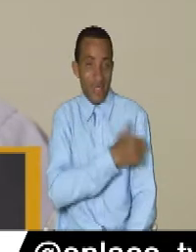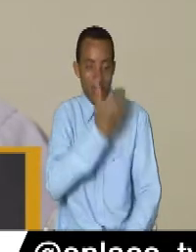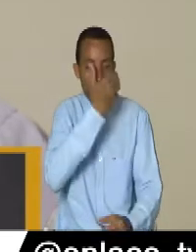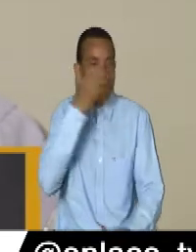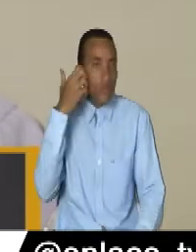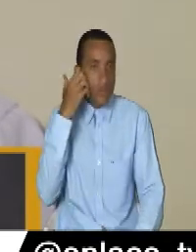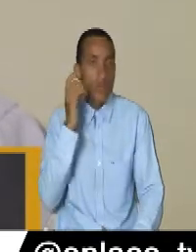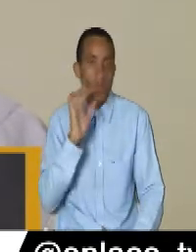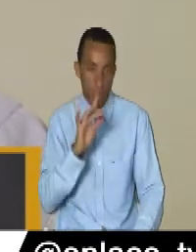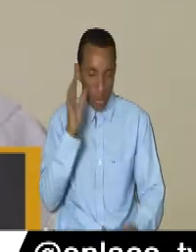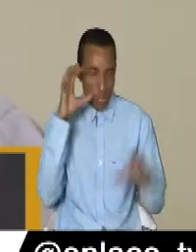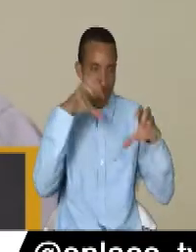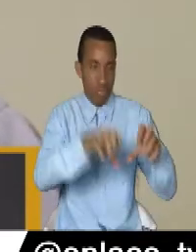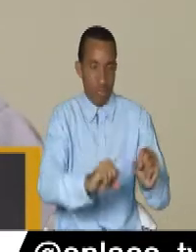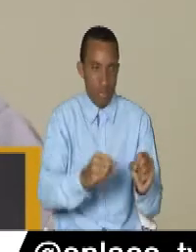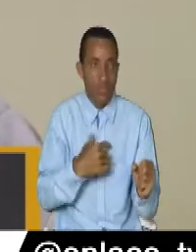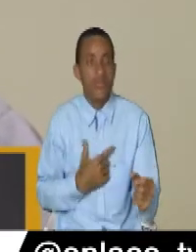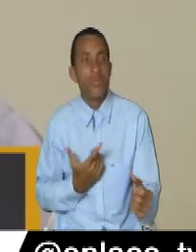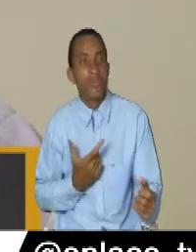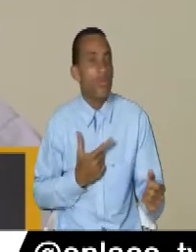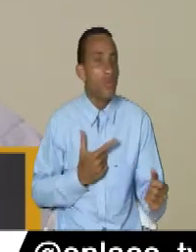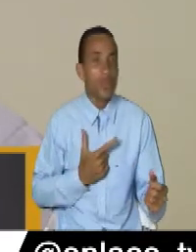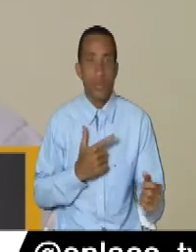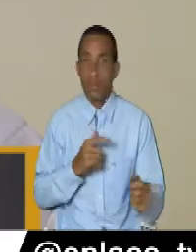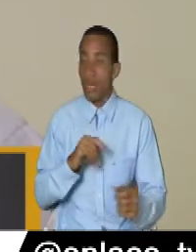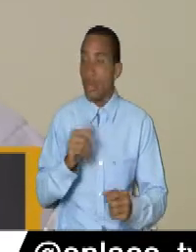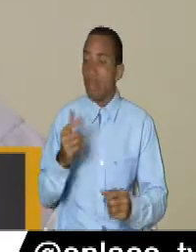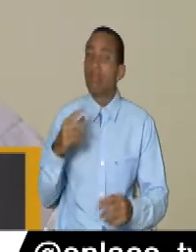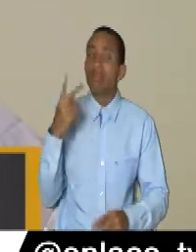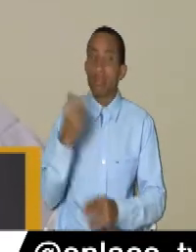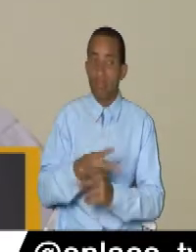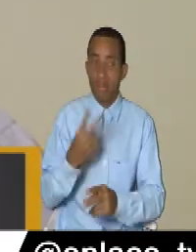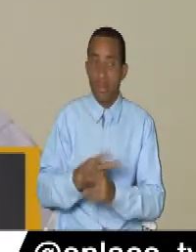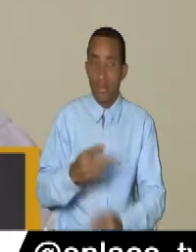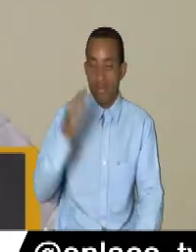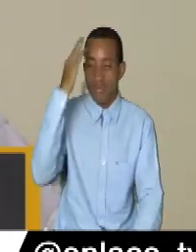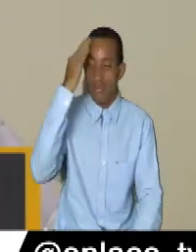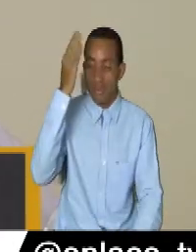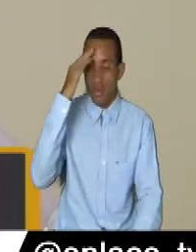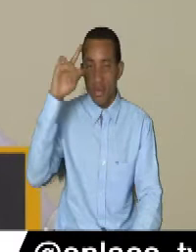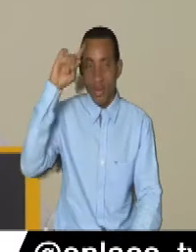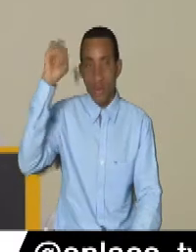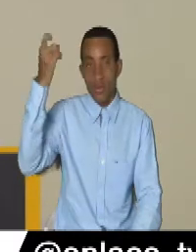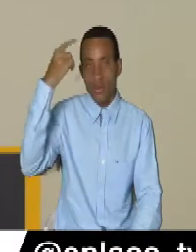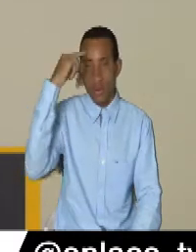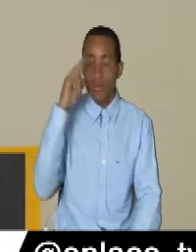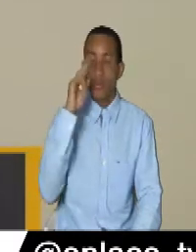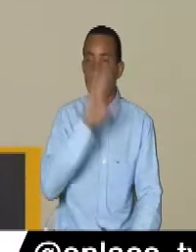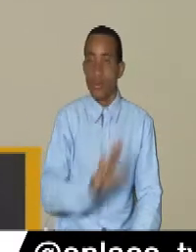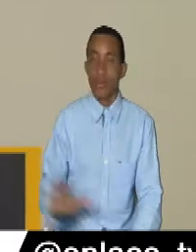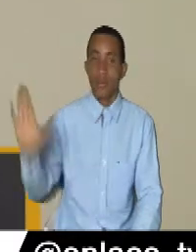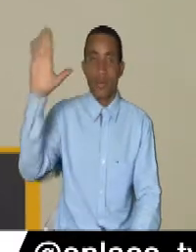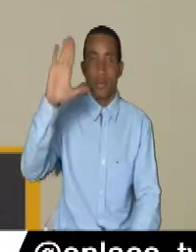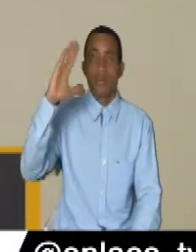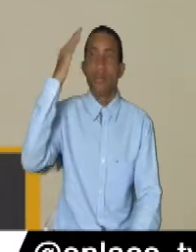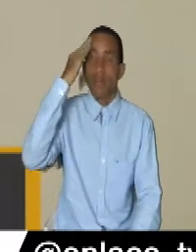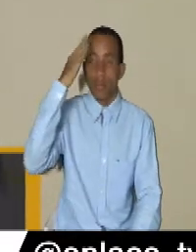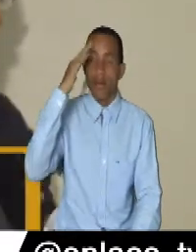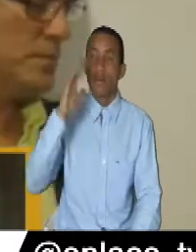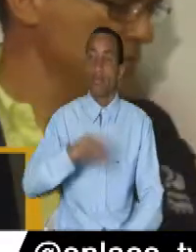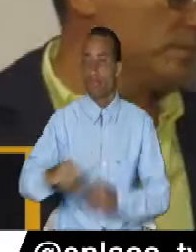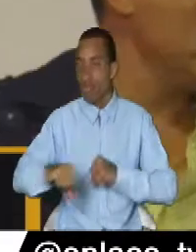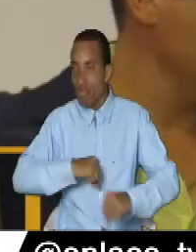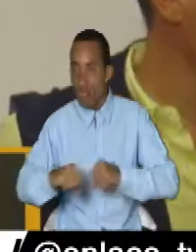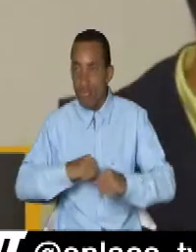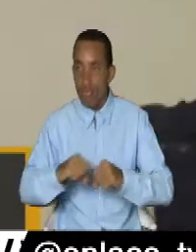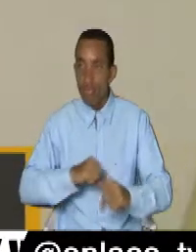es un tema que en nuestros informes de riesgo sabe el gobierno nacional, y sé que el gobierno nacional también está trabajando vía el Ministerio